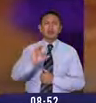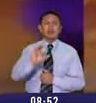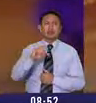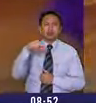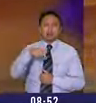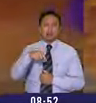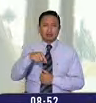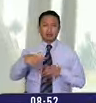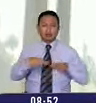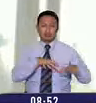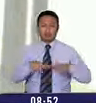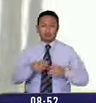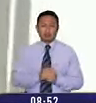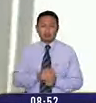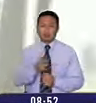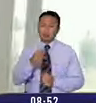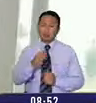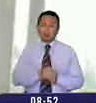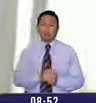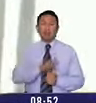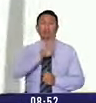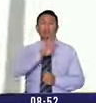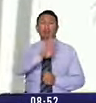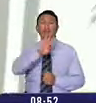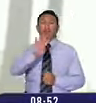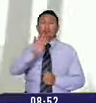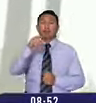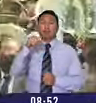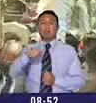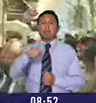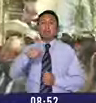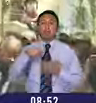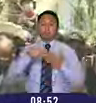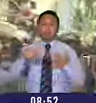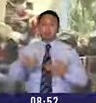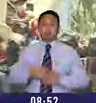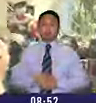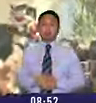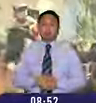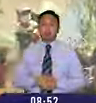estos actos es de aproximadamente $44.000. Informó Sofía Vintimita.